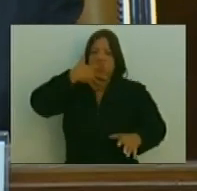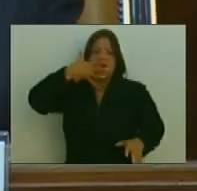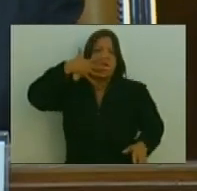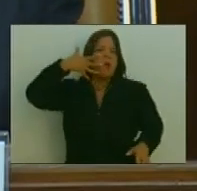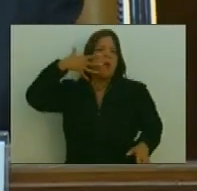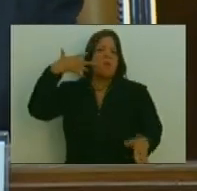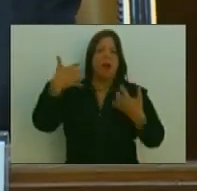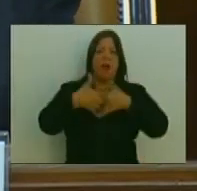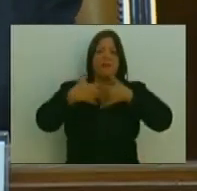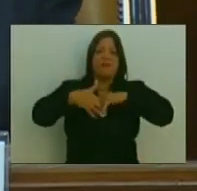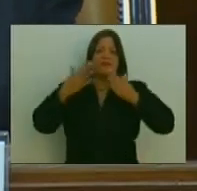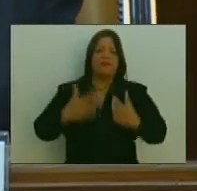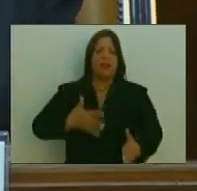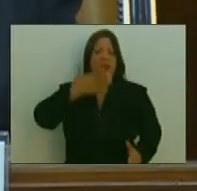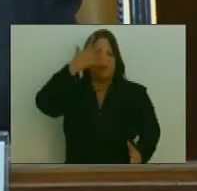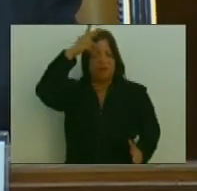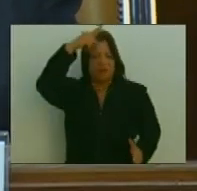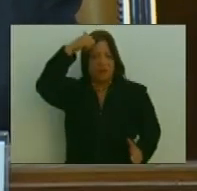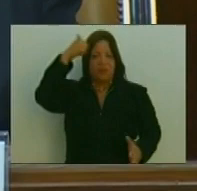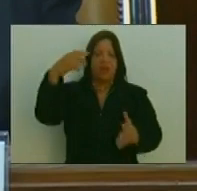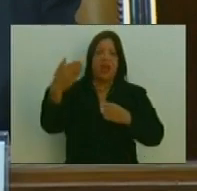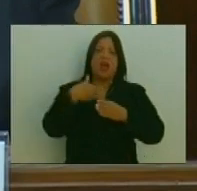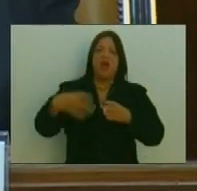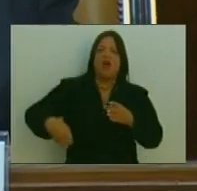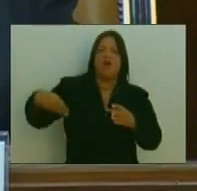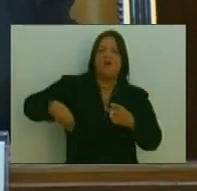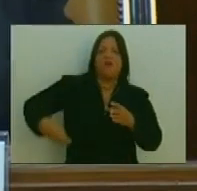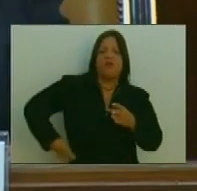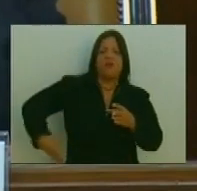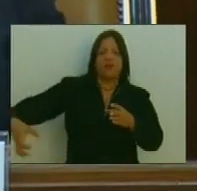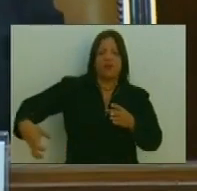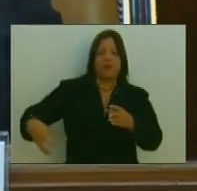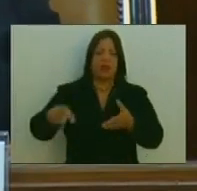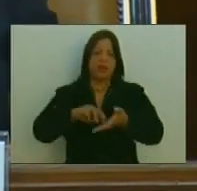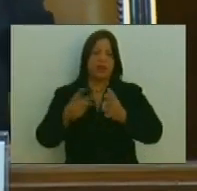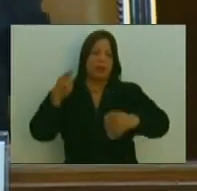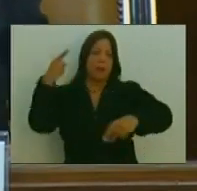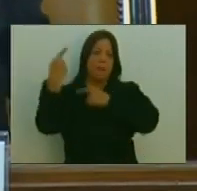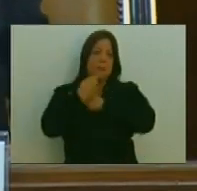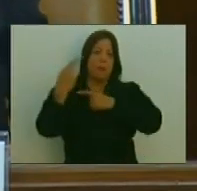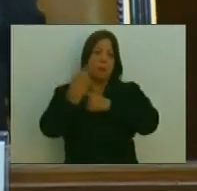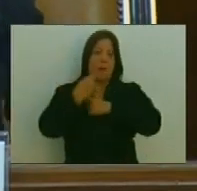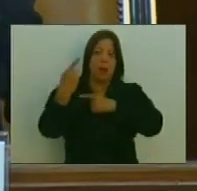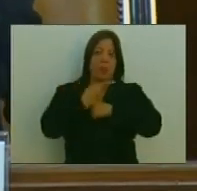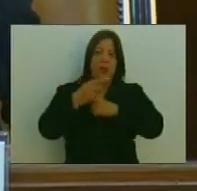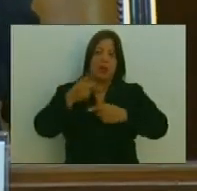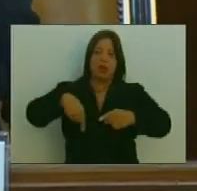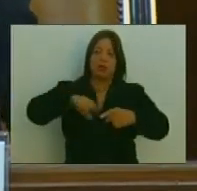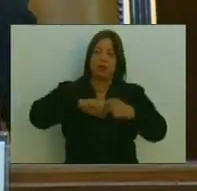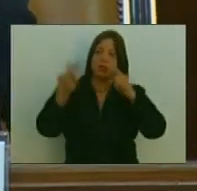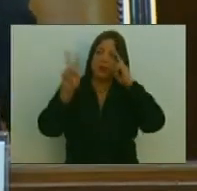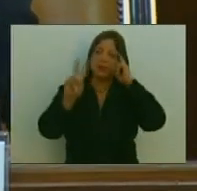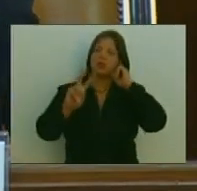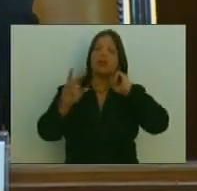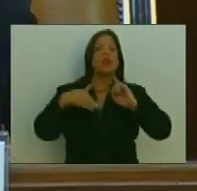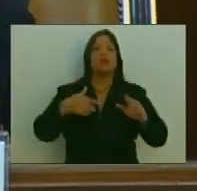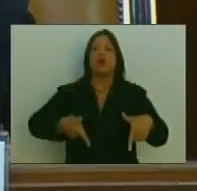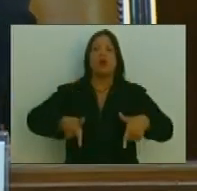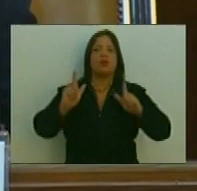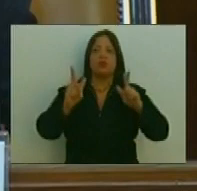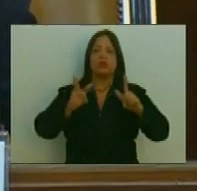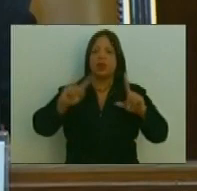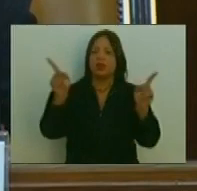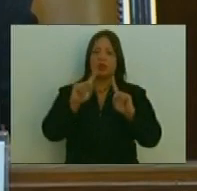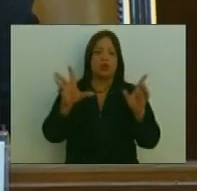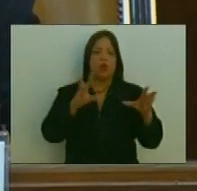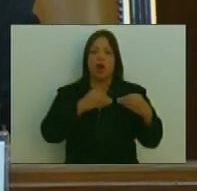su propio beneficio al bolsillo y a su peculio, imponga sanciones a nuestra patria. Es tal el nivel de